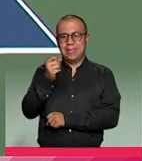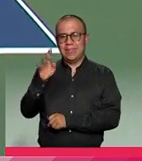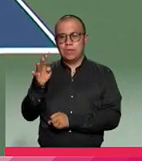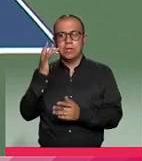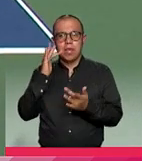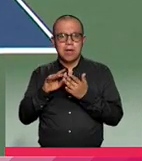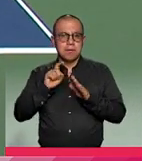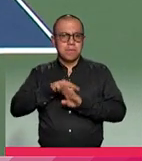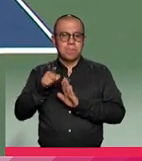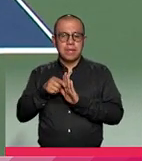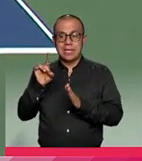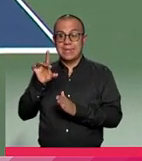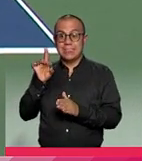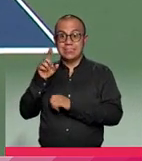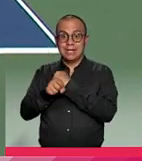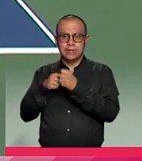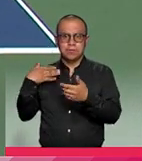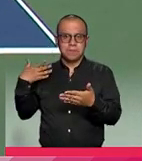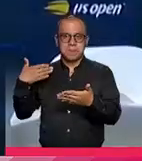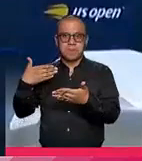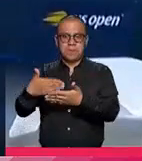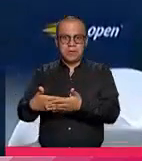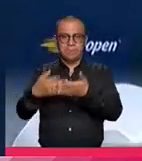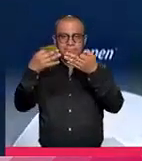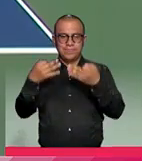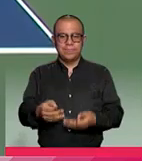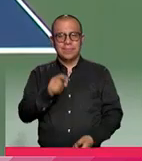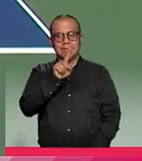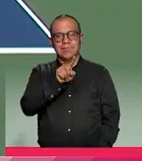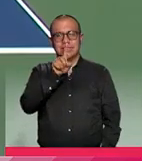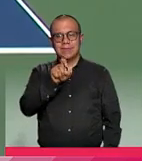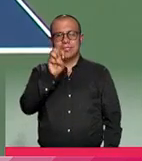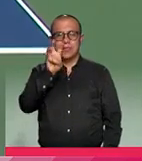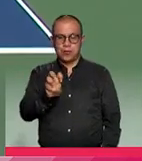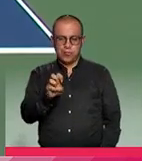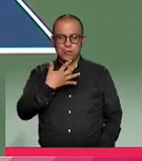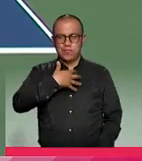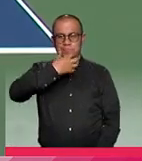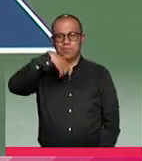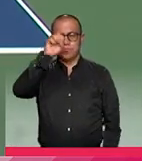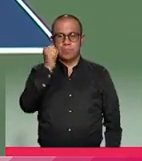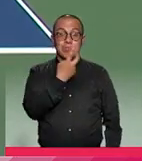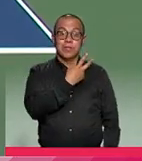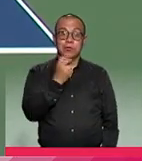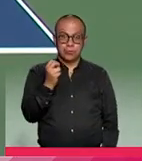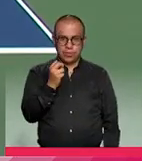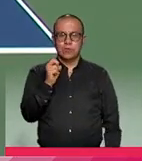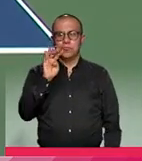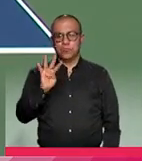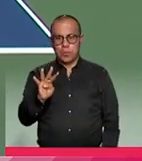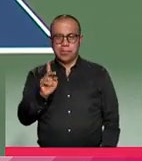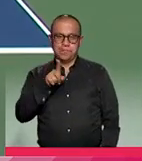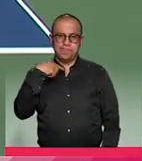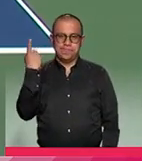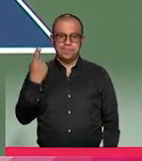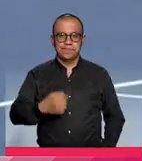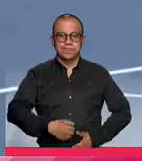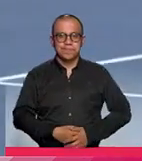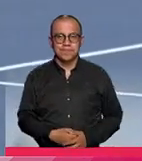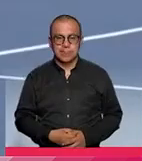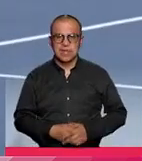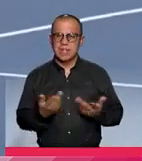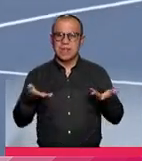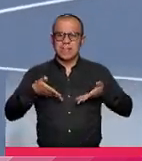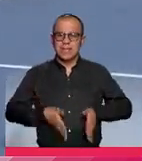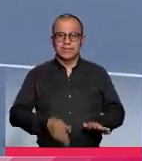así una carrera de más de 15 años que le representaron 168 victorias y 204 derrotas. El nacido en